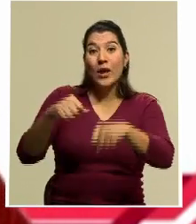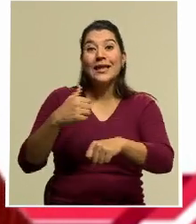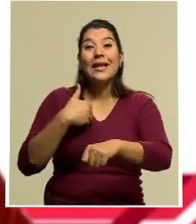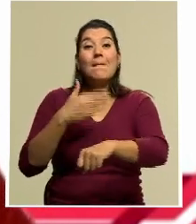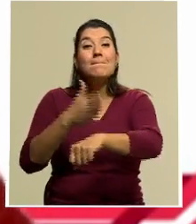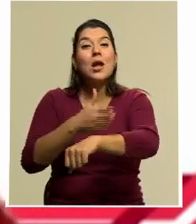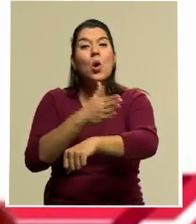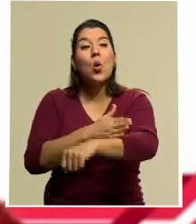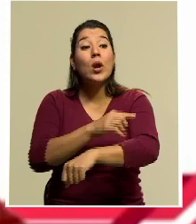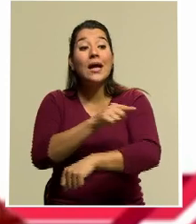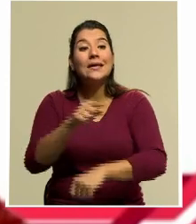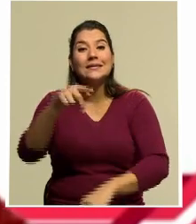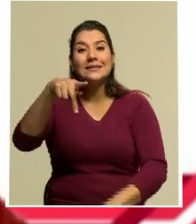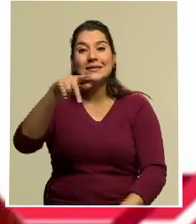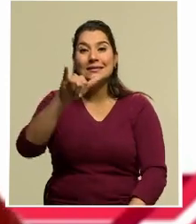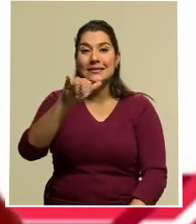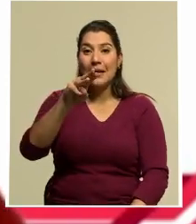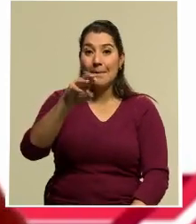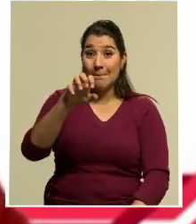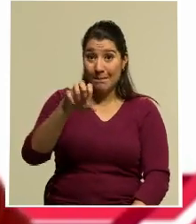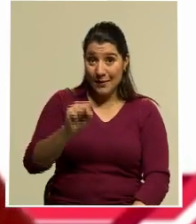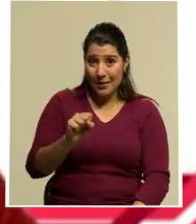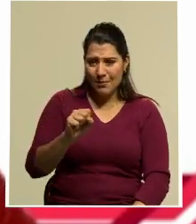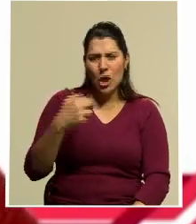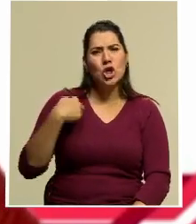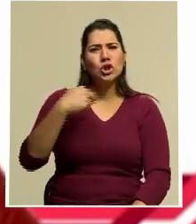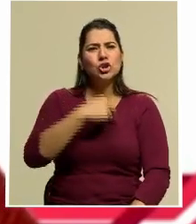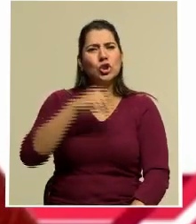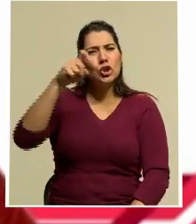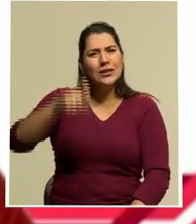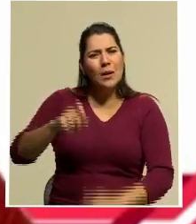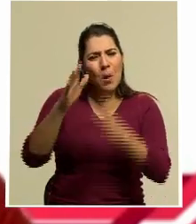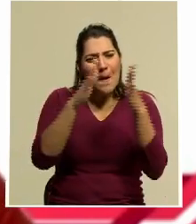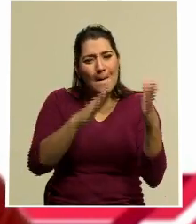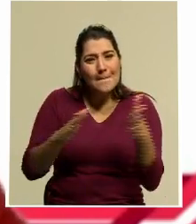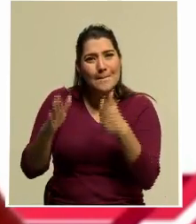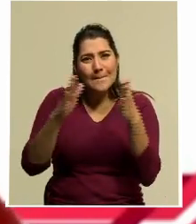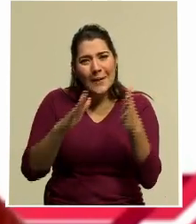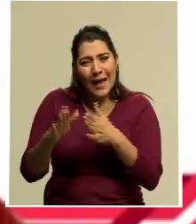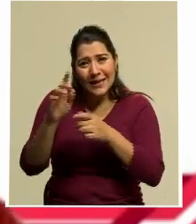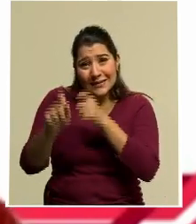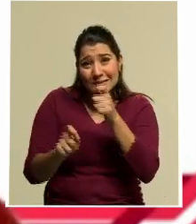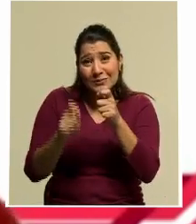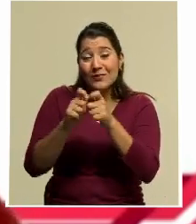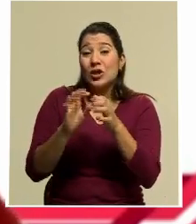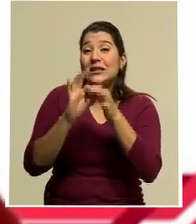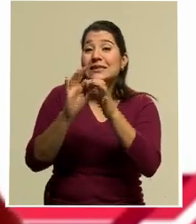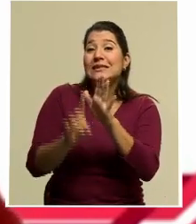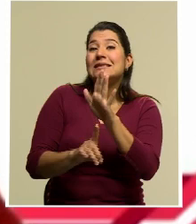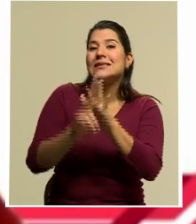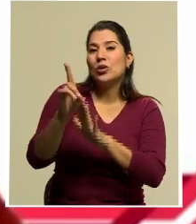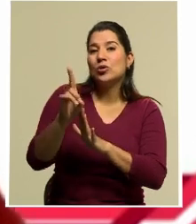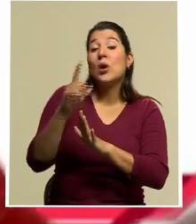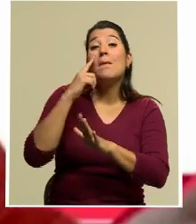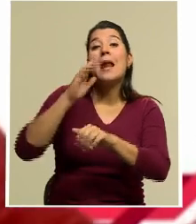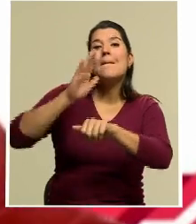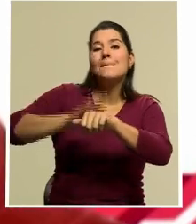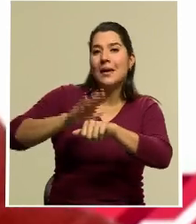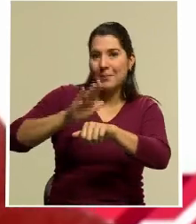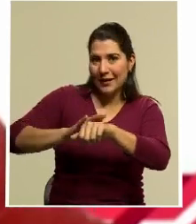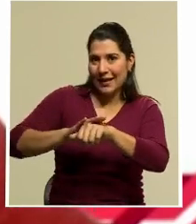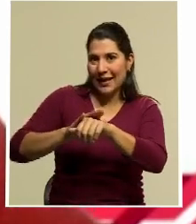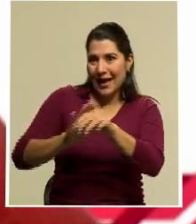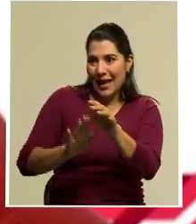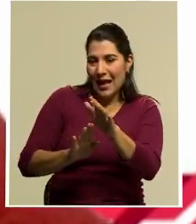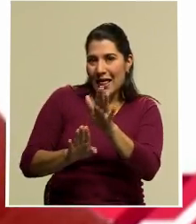pymes. Necesitamos planes concretos de desarrollo que permitan encadenamientos.